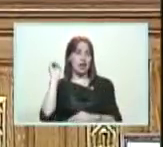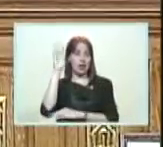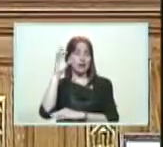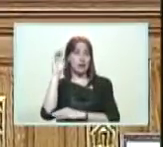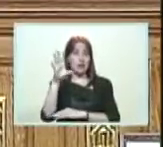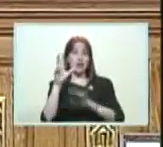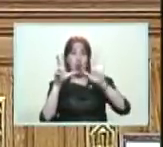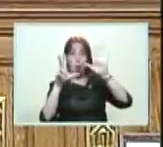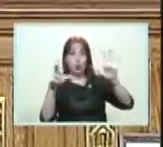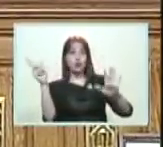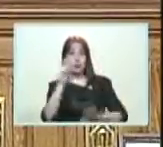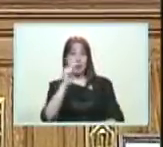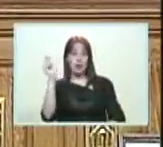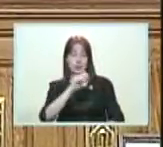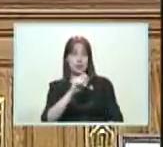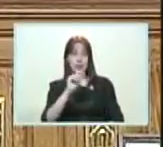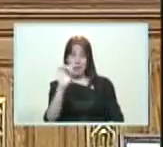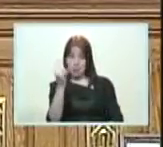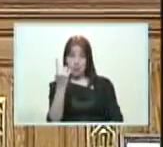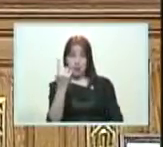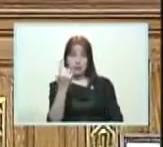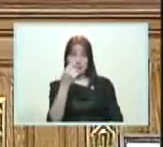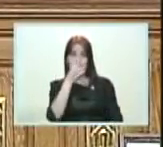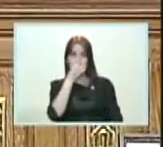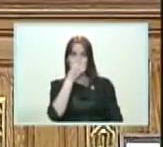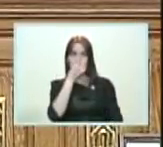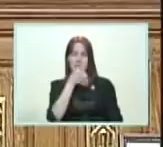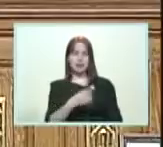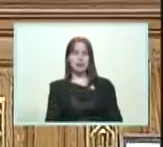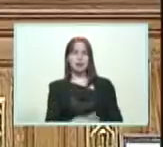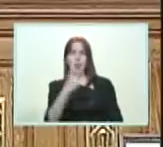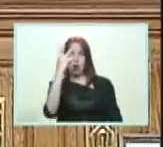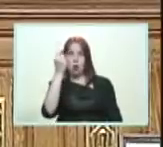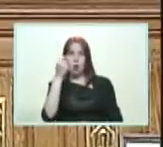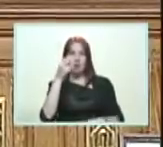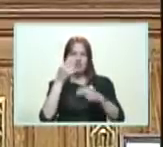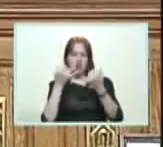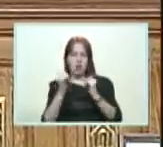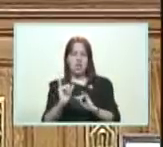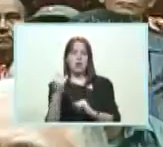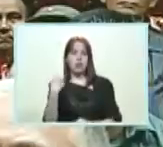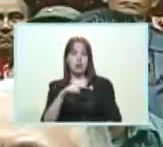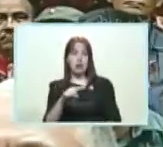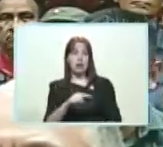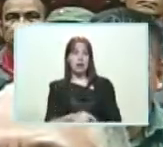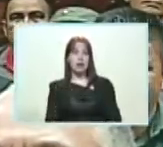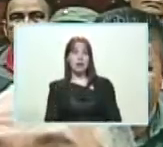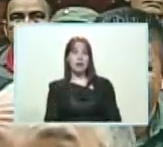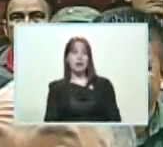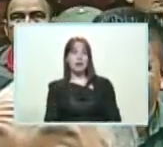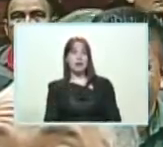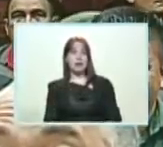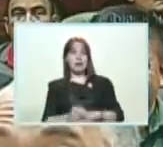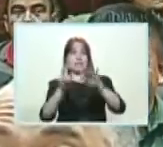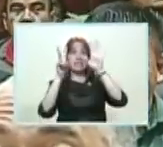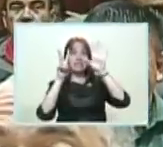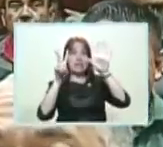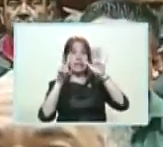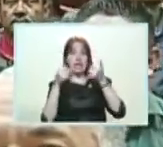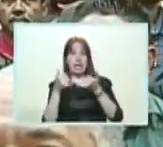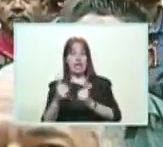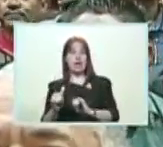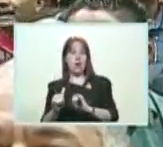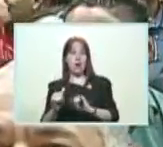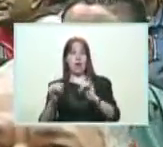Tienes 8 meses, primeriza. ¿Cuántos niños tiene? Este es el séptimo. Y el